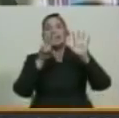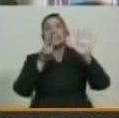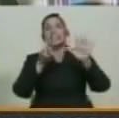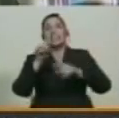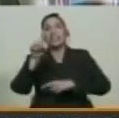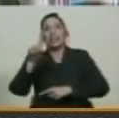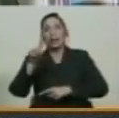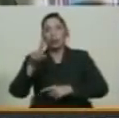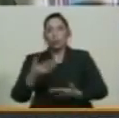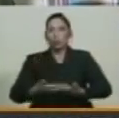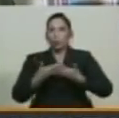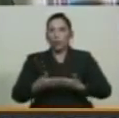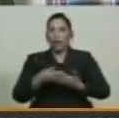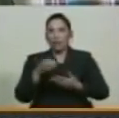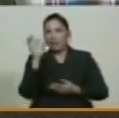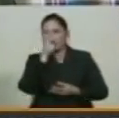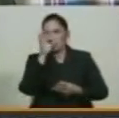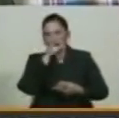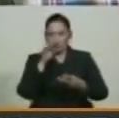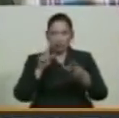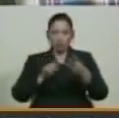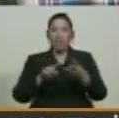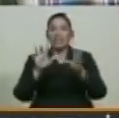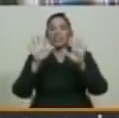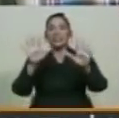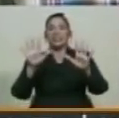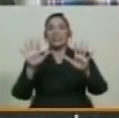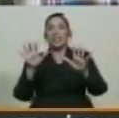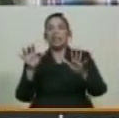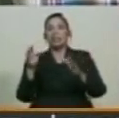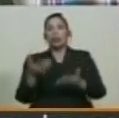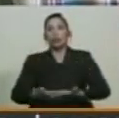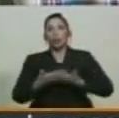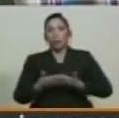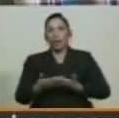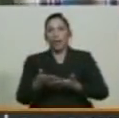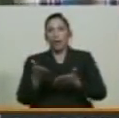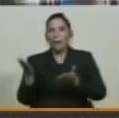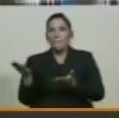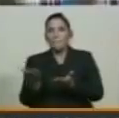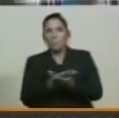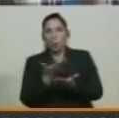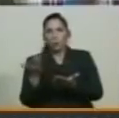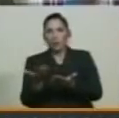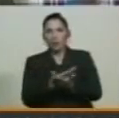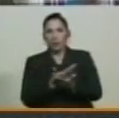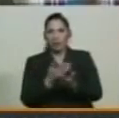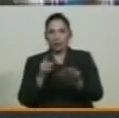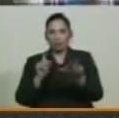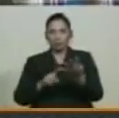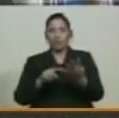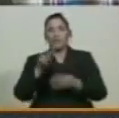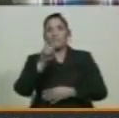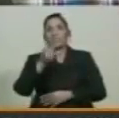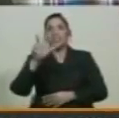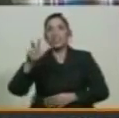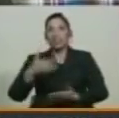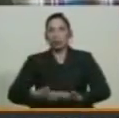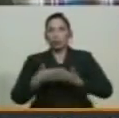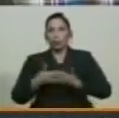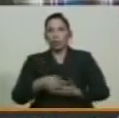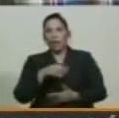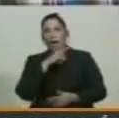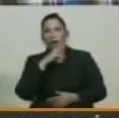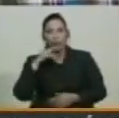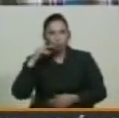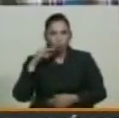cerdos, 10 toneladas de mortadela, 23 toneladas de azúcar, 51 toneladas